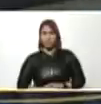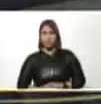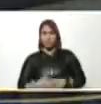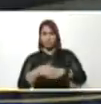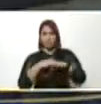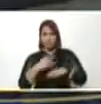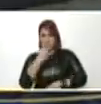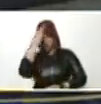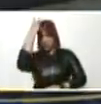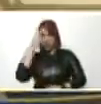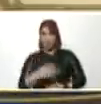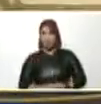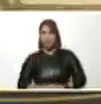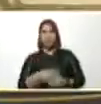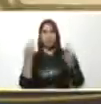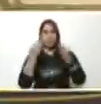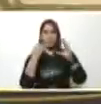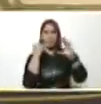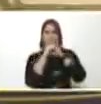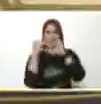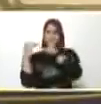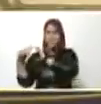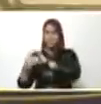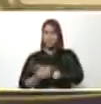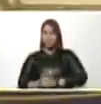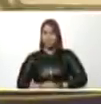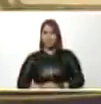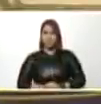siempre le mando mensajes a Tarek por aquí.